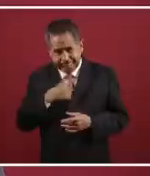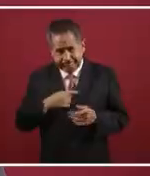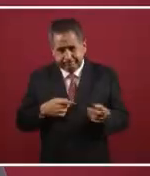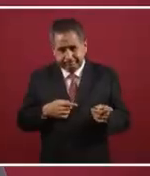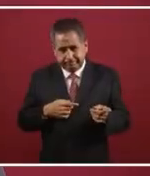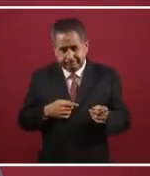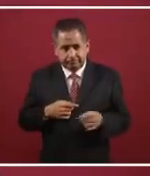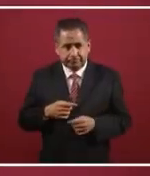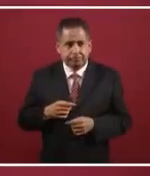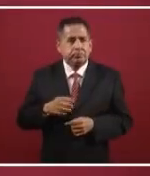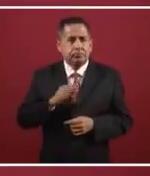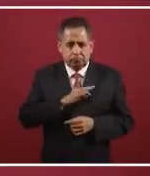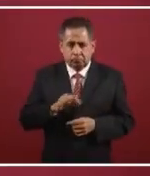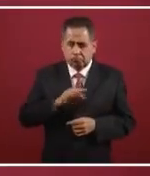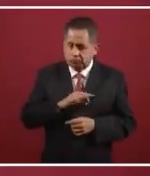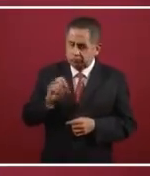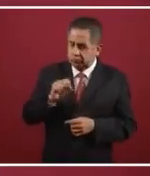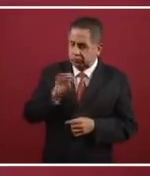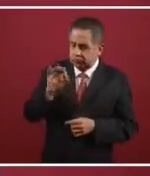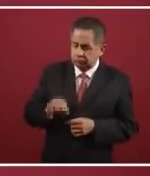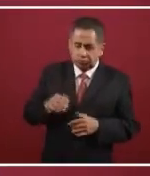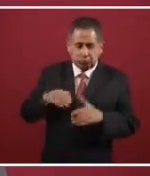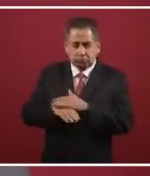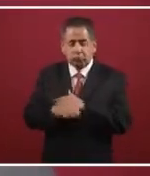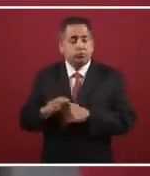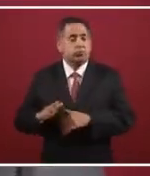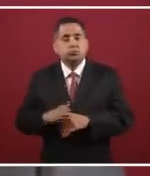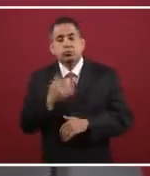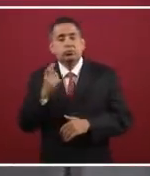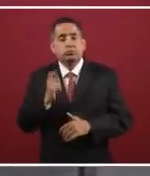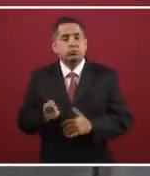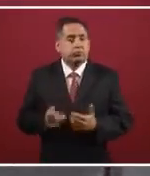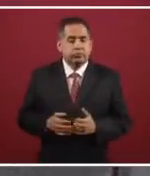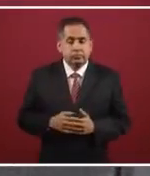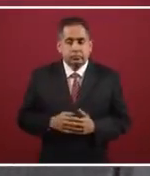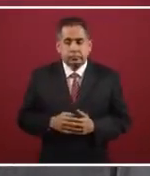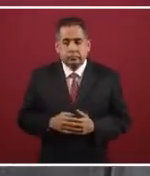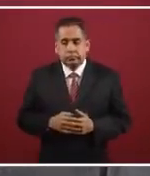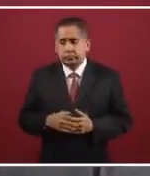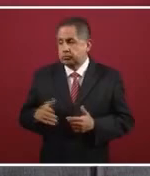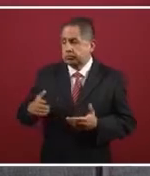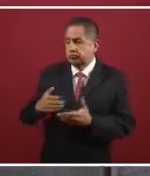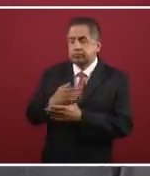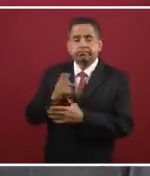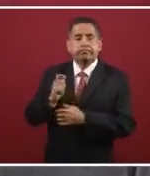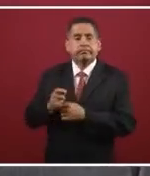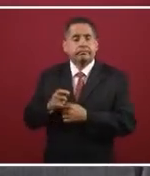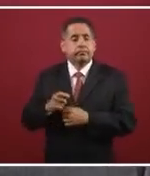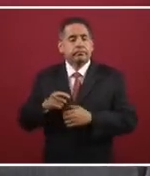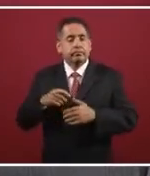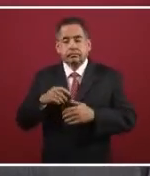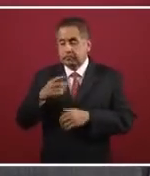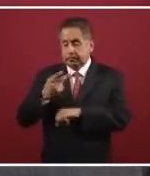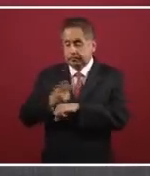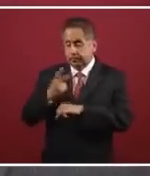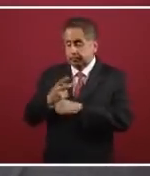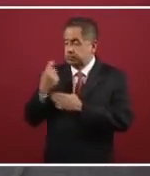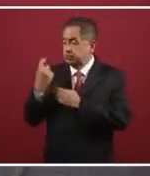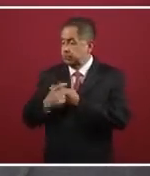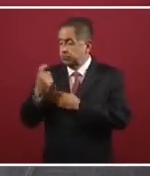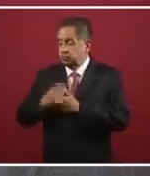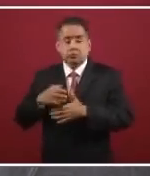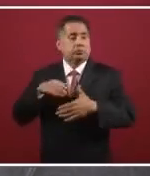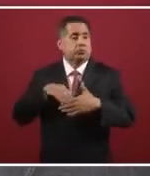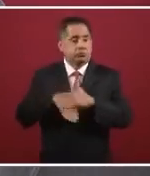es posible porque se mantiene el pase automático, porque la